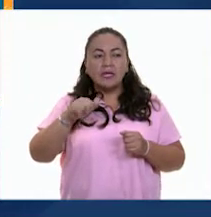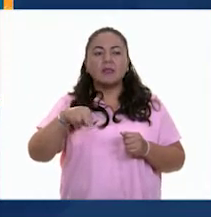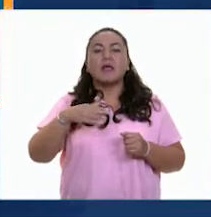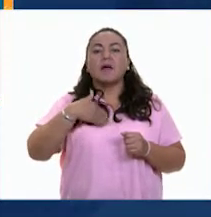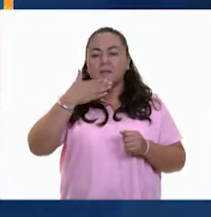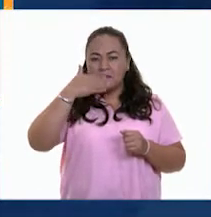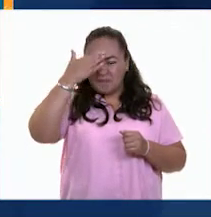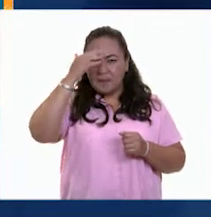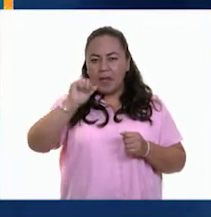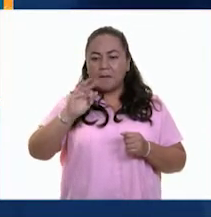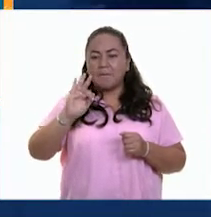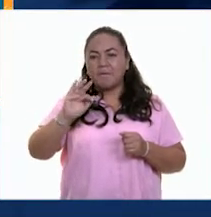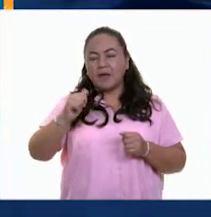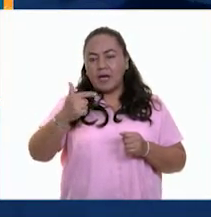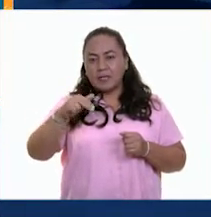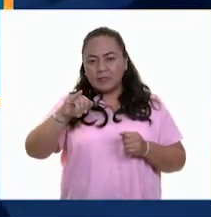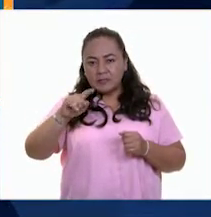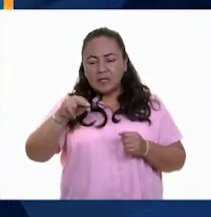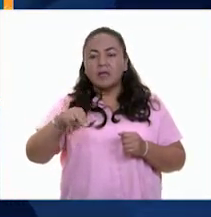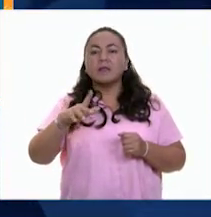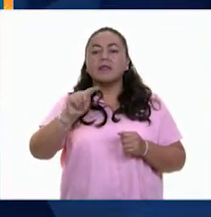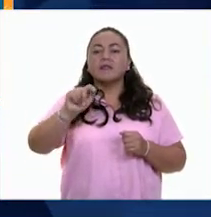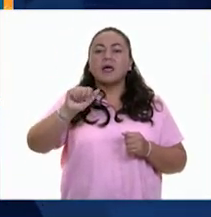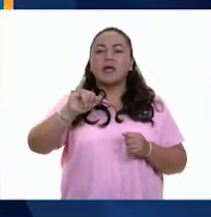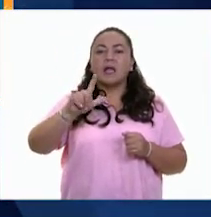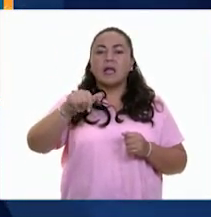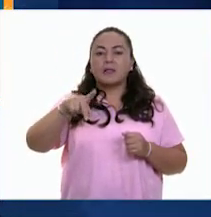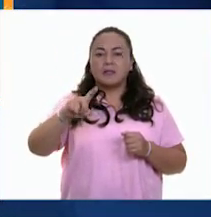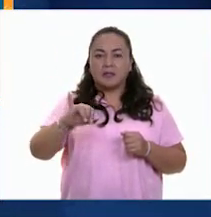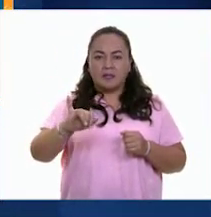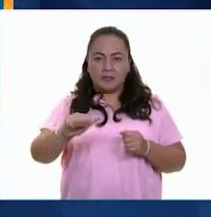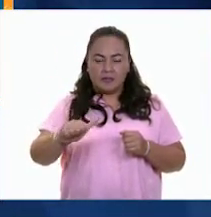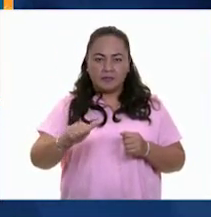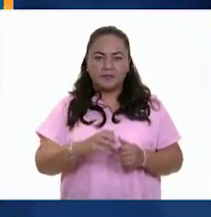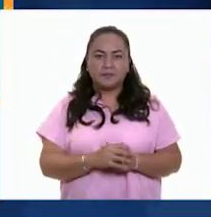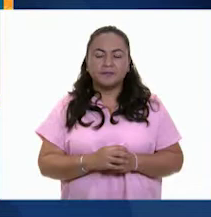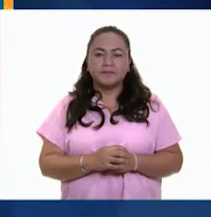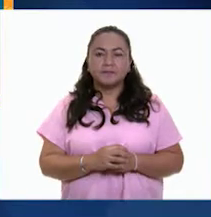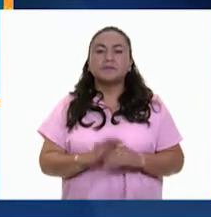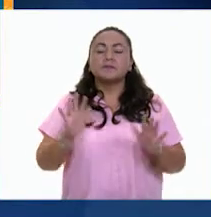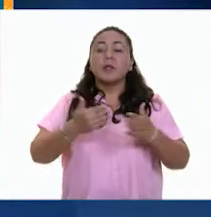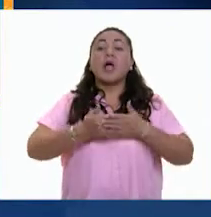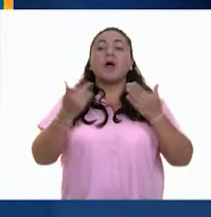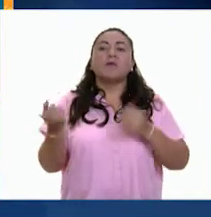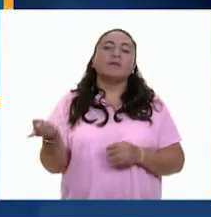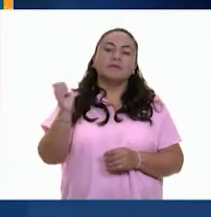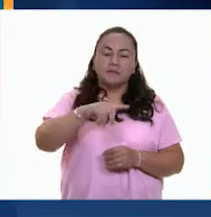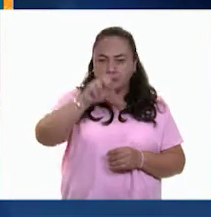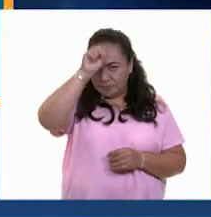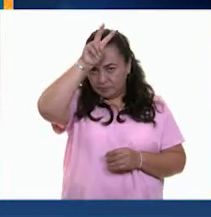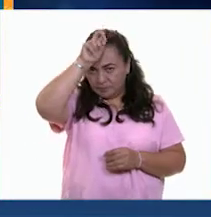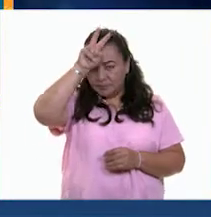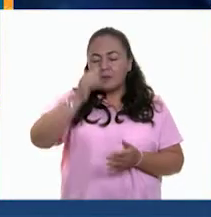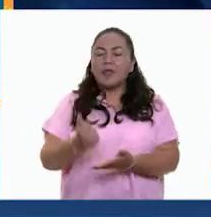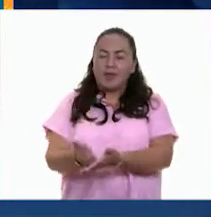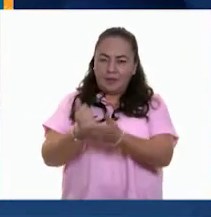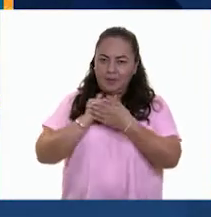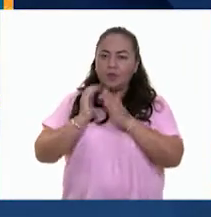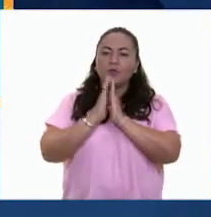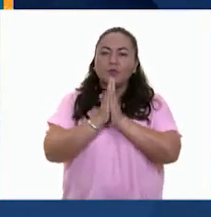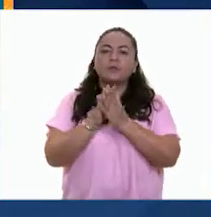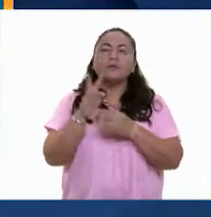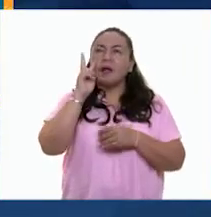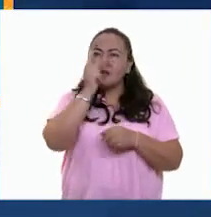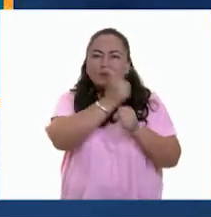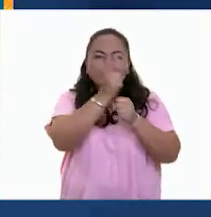Afganistán, Myanmar y Tailandia. Muchas gracias, Larisa. Ahora es el turno de Raulito, así que ayúdame, por favor,